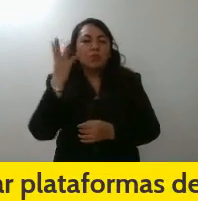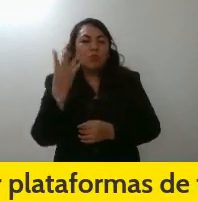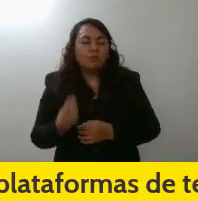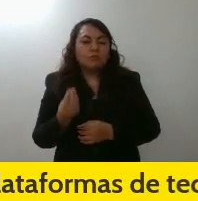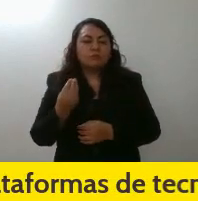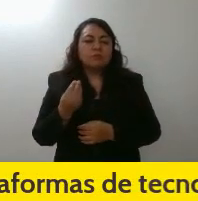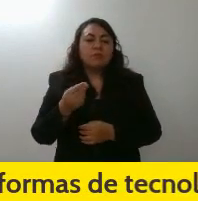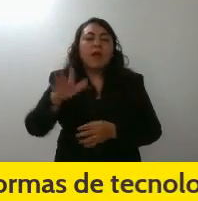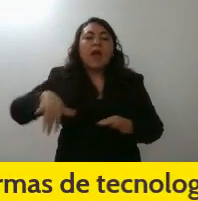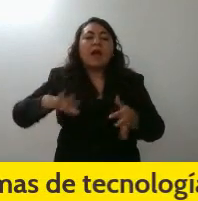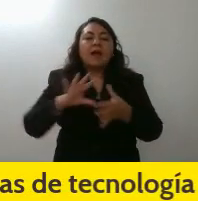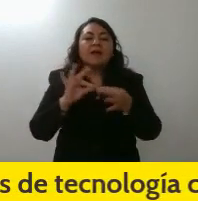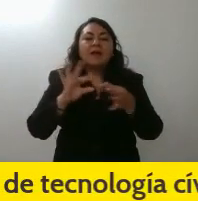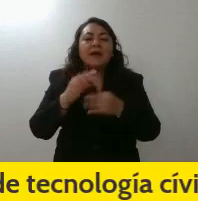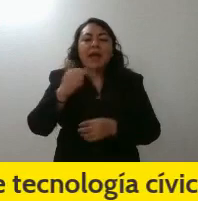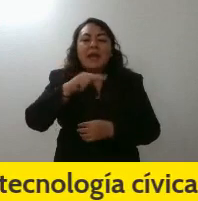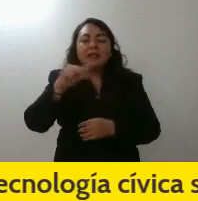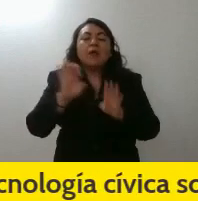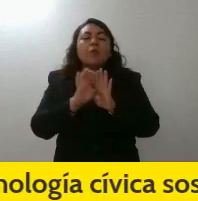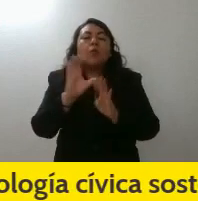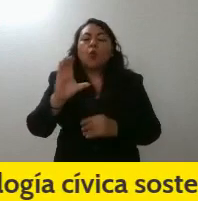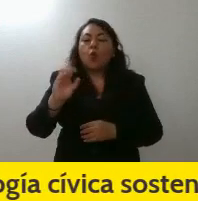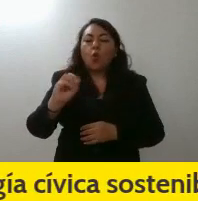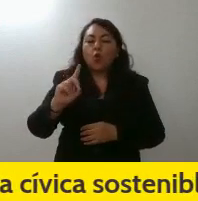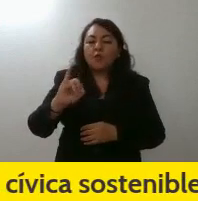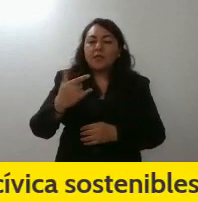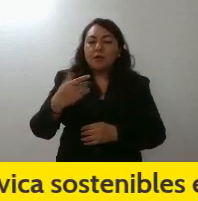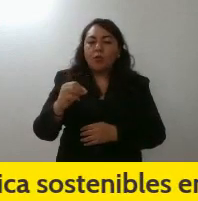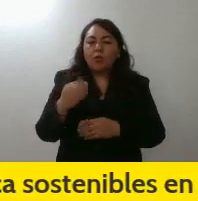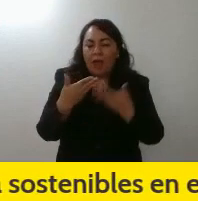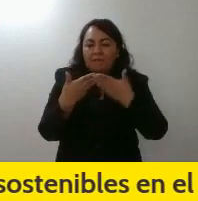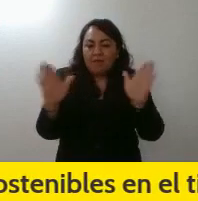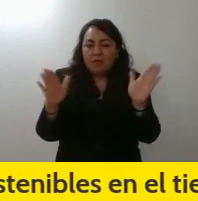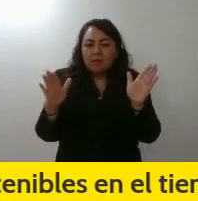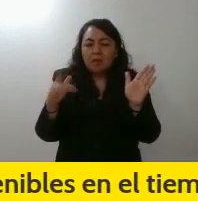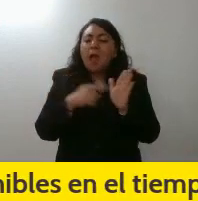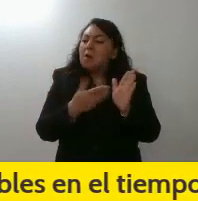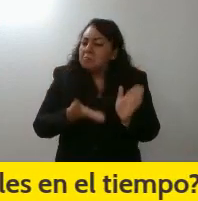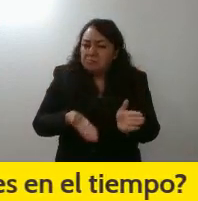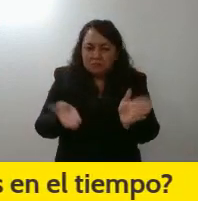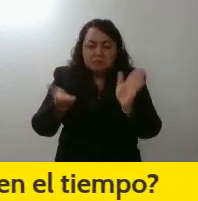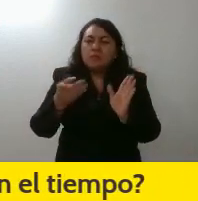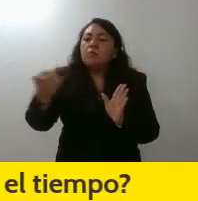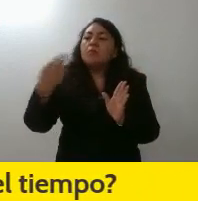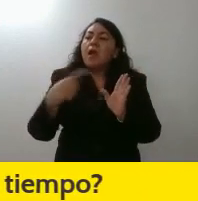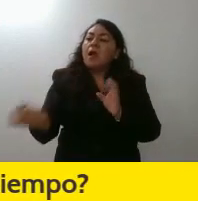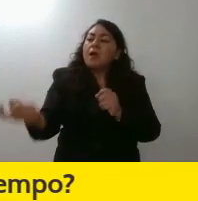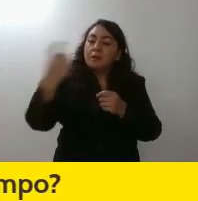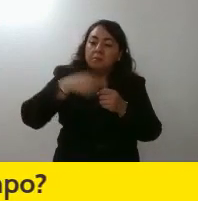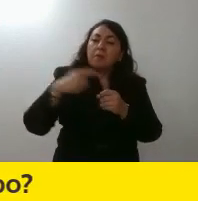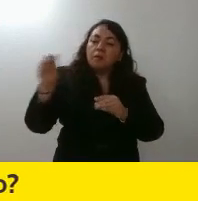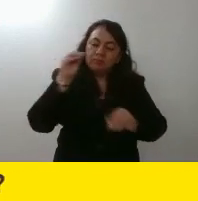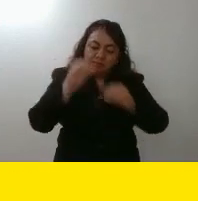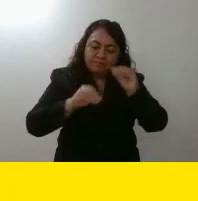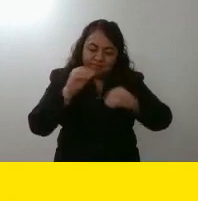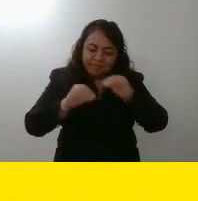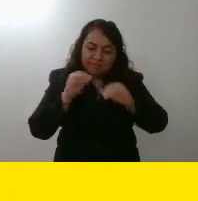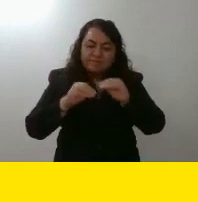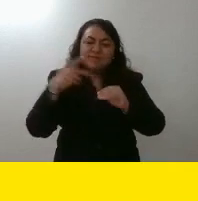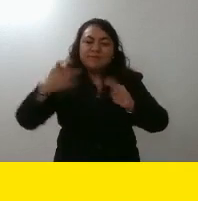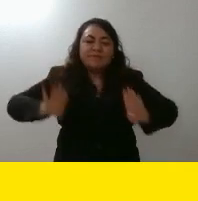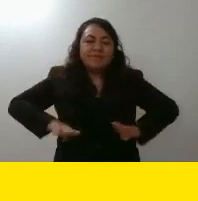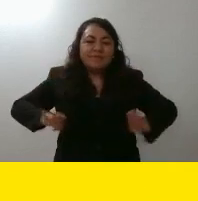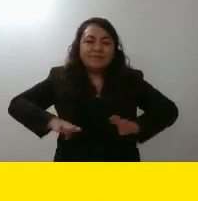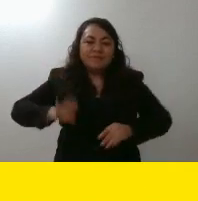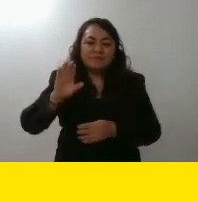característica de código abierto que nos permita rápidamente colaborar y también